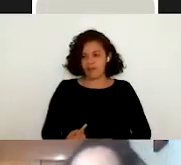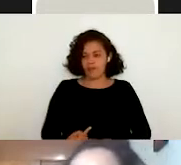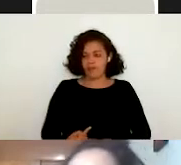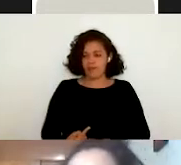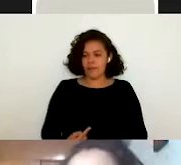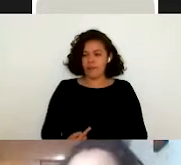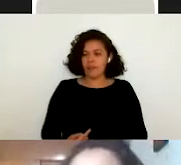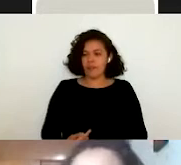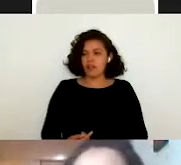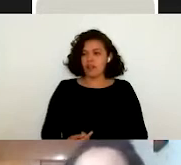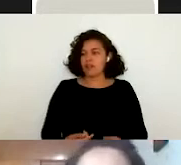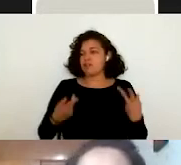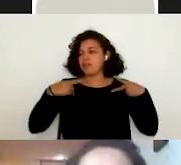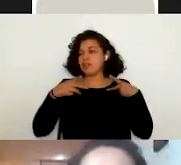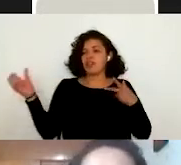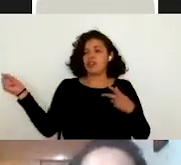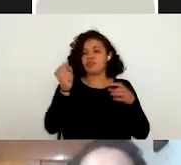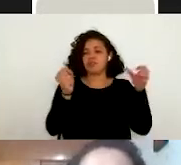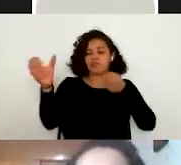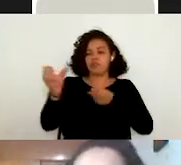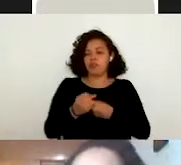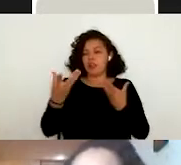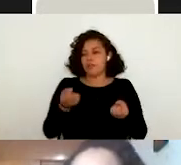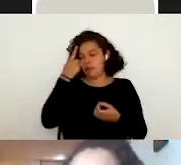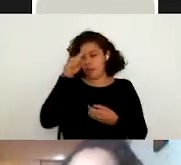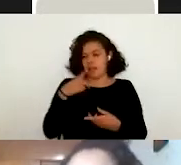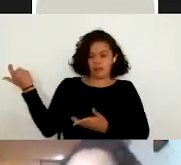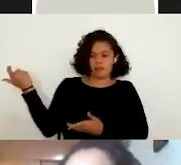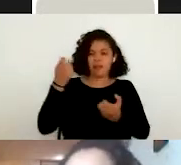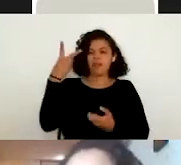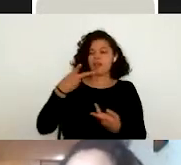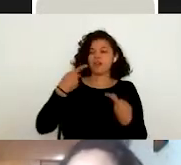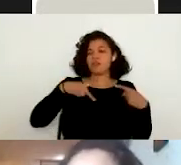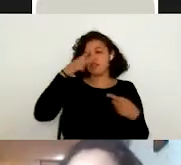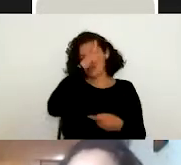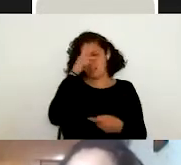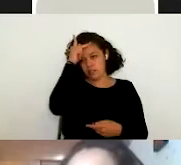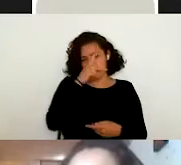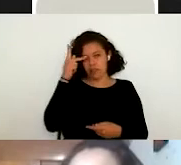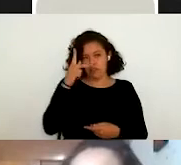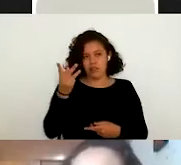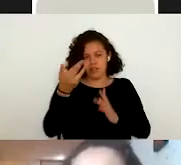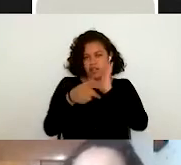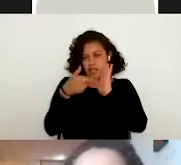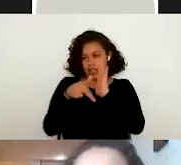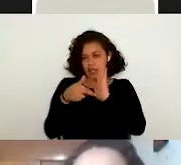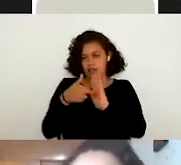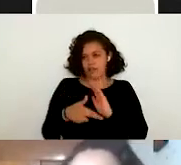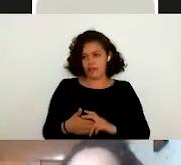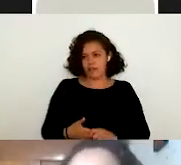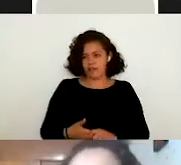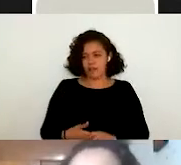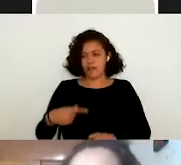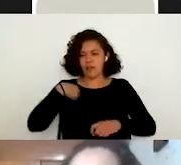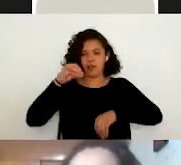recursos humanos, ¿no? Si decimos el salario de 2 psicólogos que van a dar los talleres, ¿no? Entonces colocar en